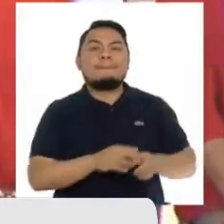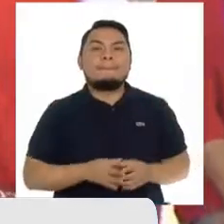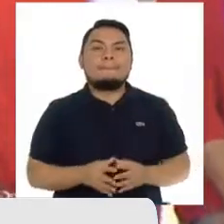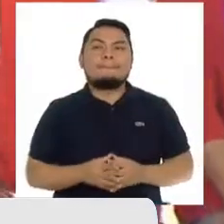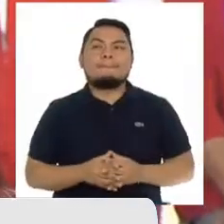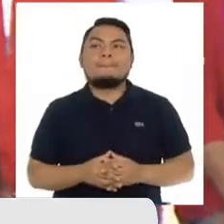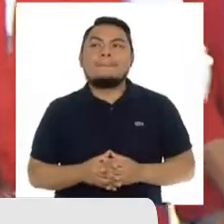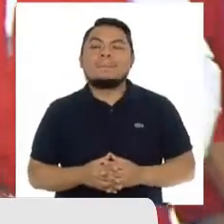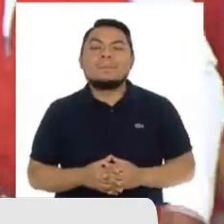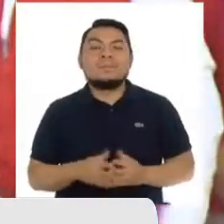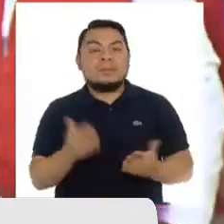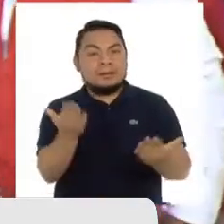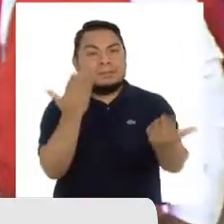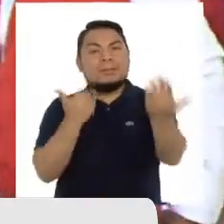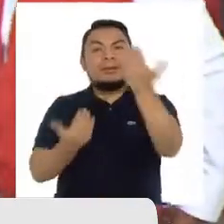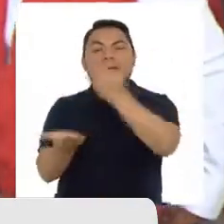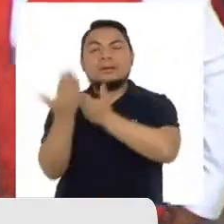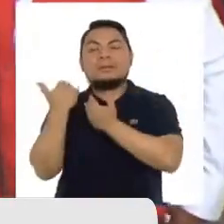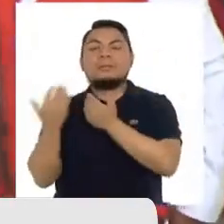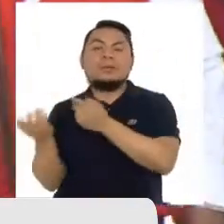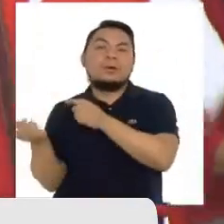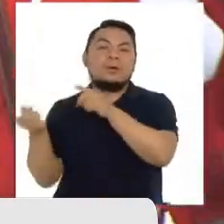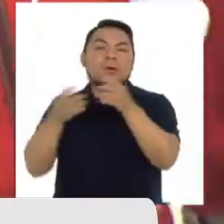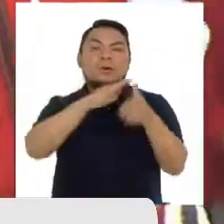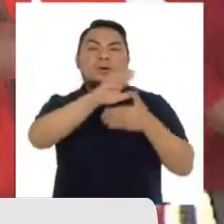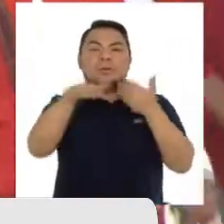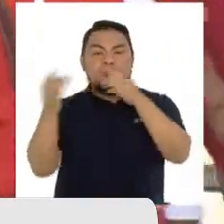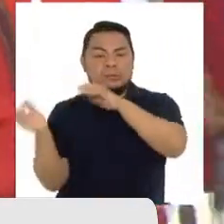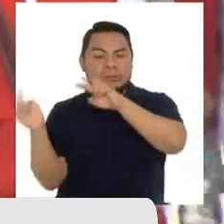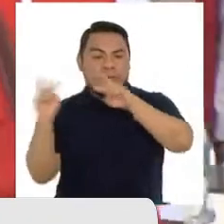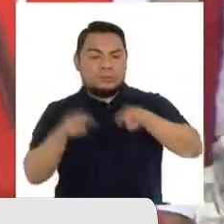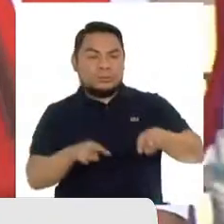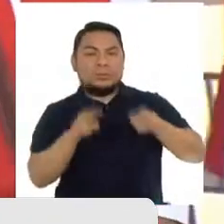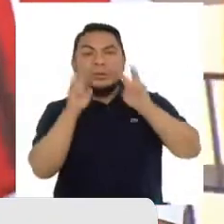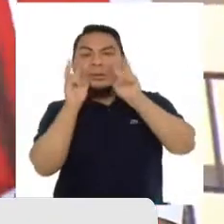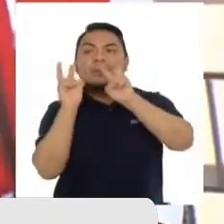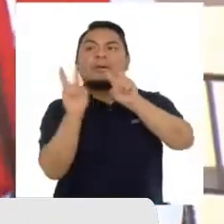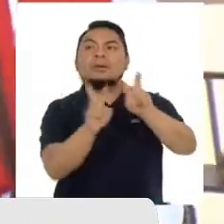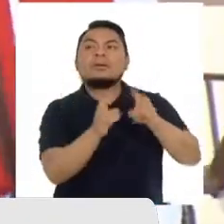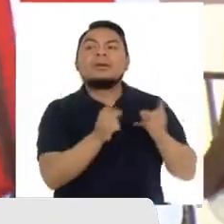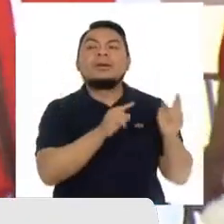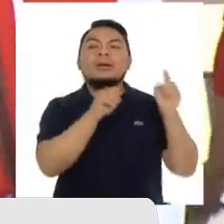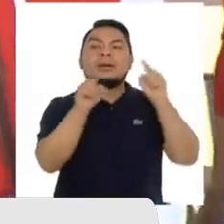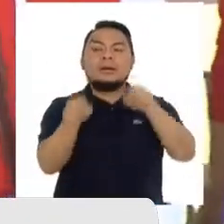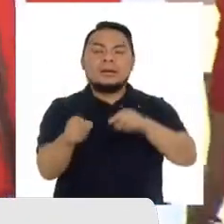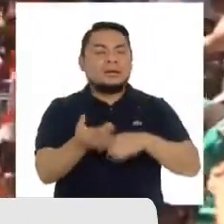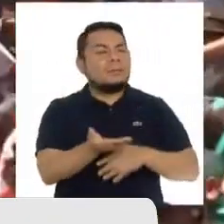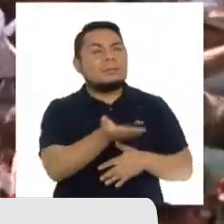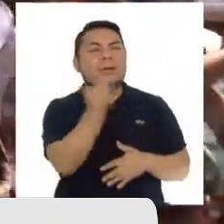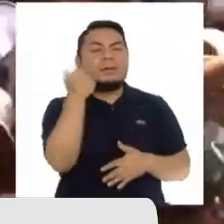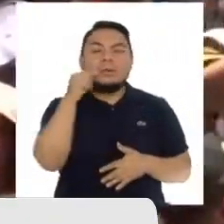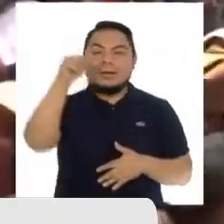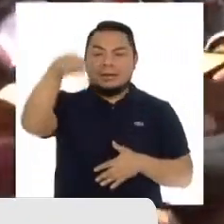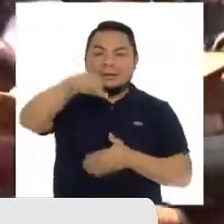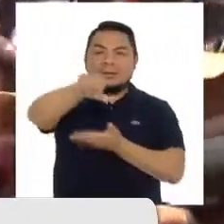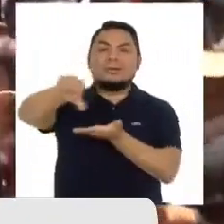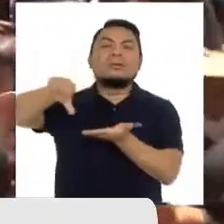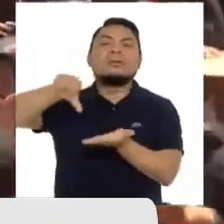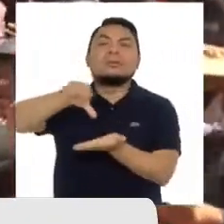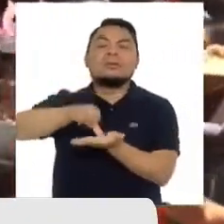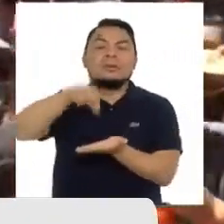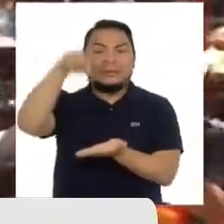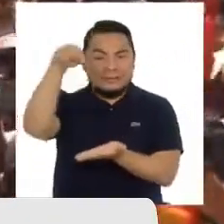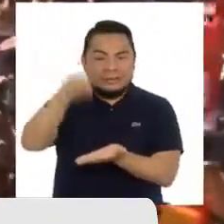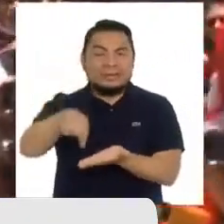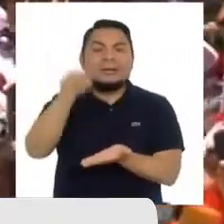vengan todos a ver ahí vamos a ver en la plazuela